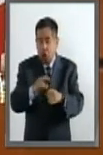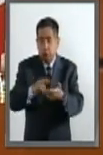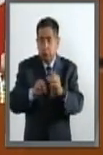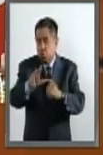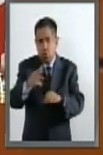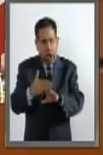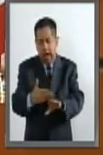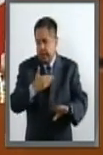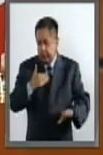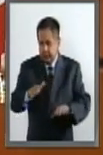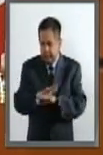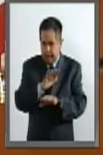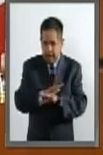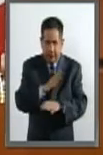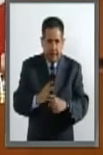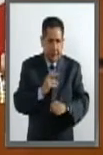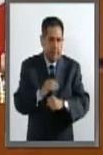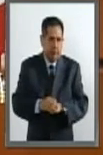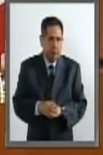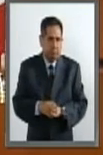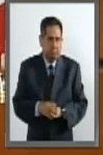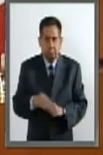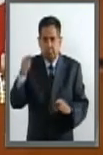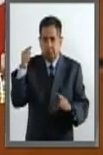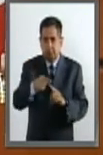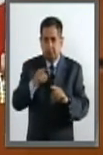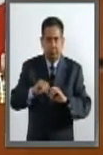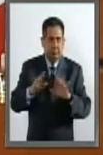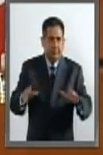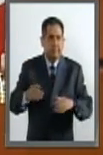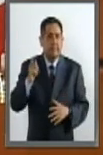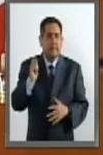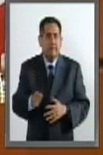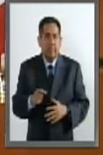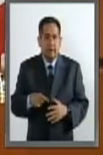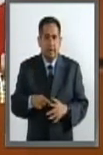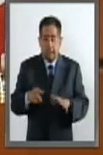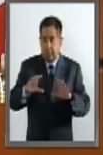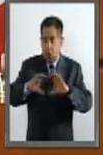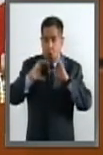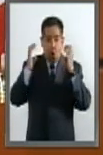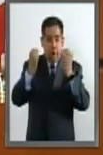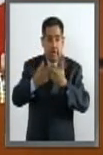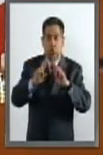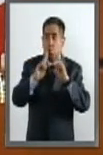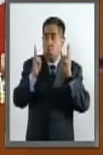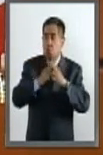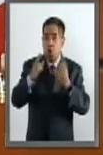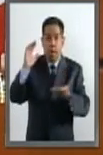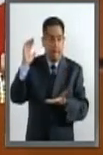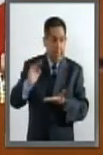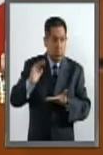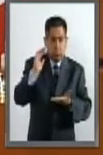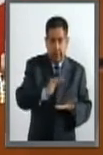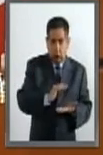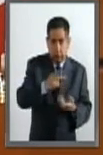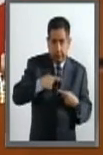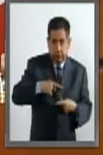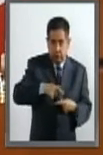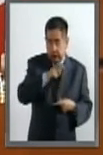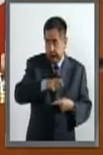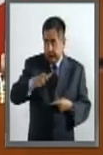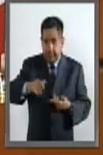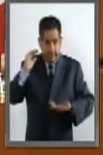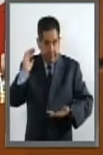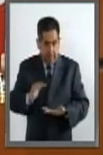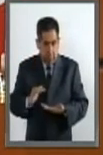2018. En términos muy puntuales, esta iniciativa de reducir el Congreso de la Unión busca mejorar la